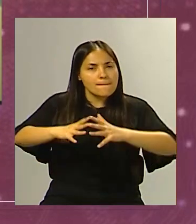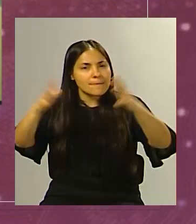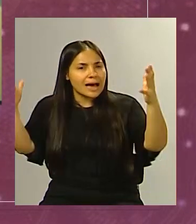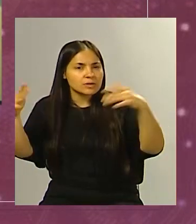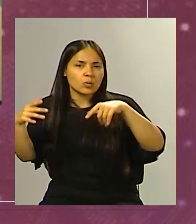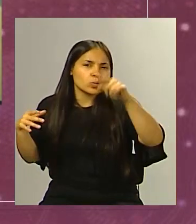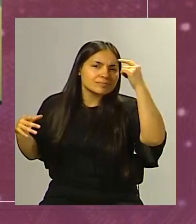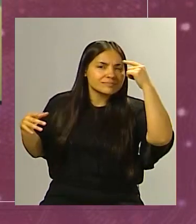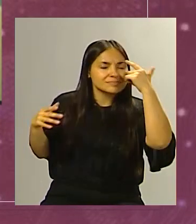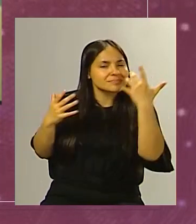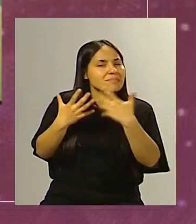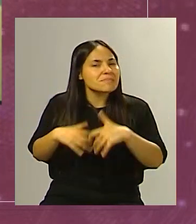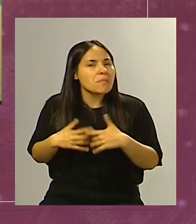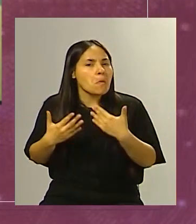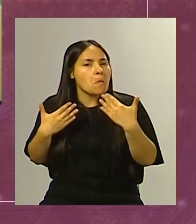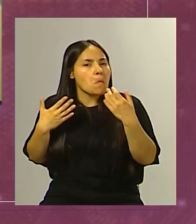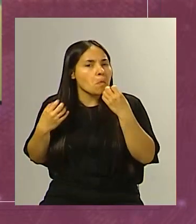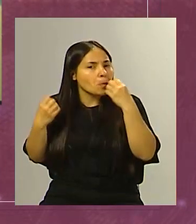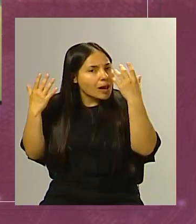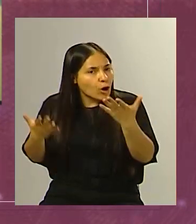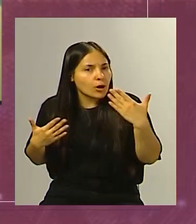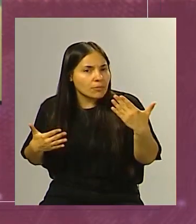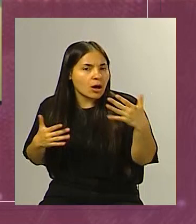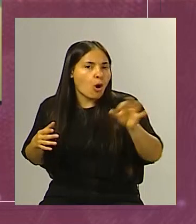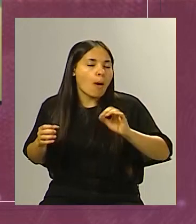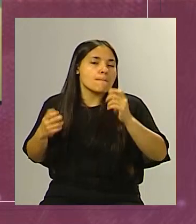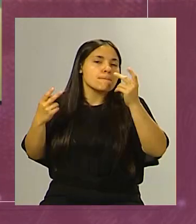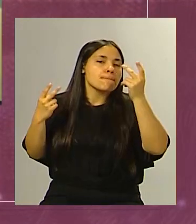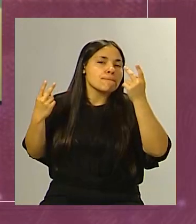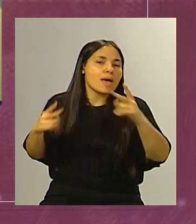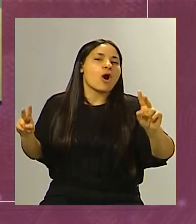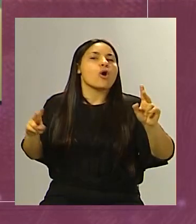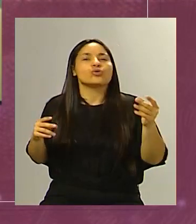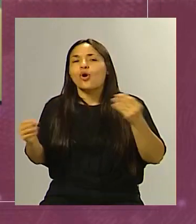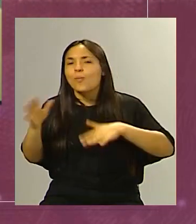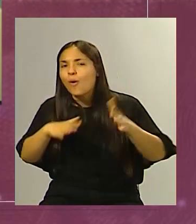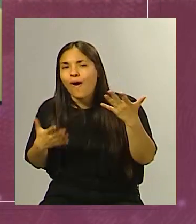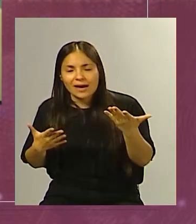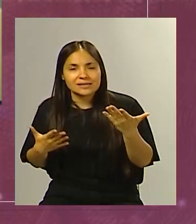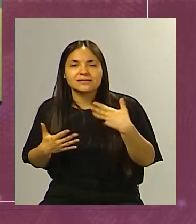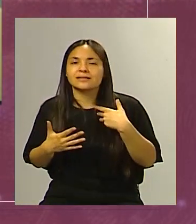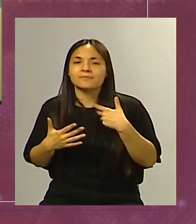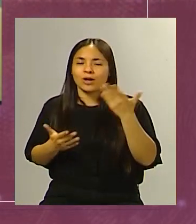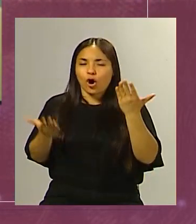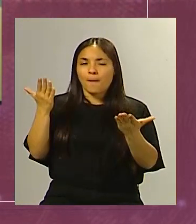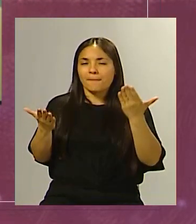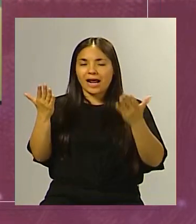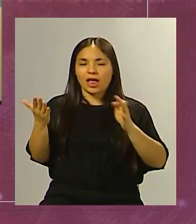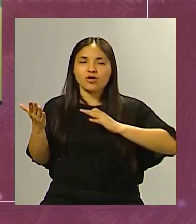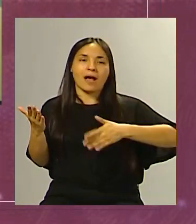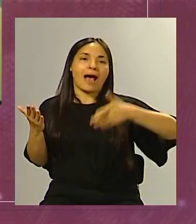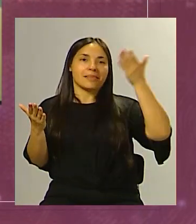intuyen que esto puede mejorar? ¿Empeorar? ¿Cómo están manejando las cifras? Si tenés que hacer una comparación con el año